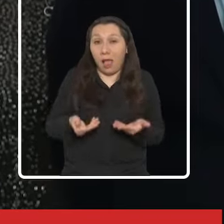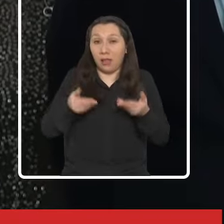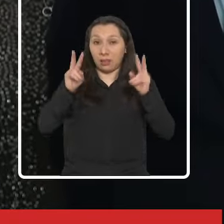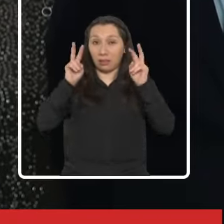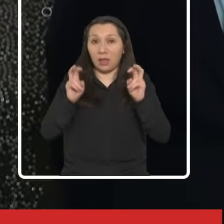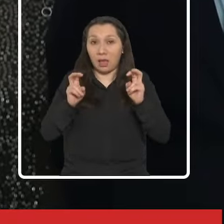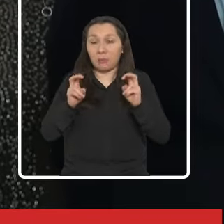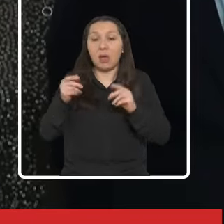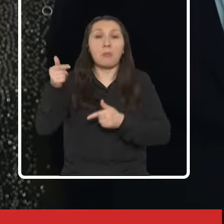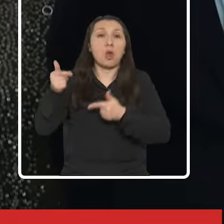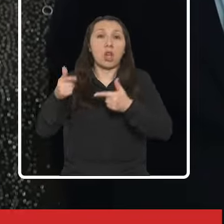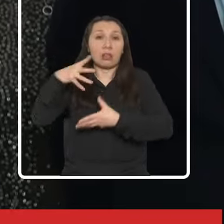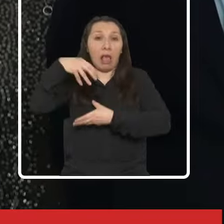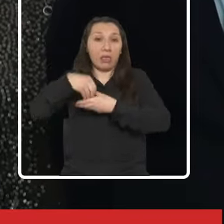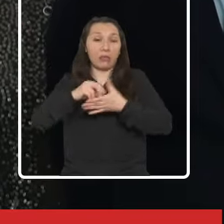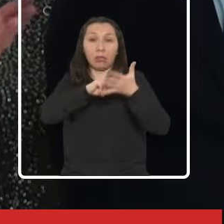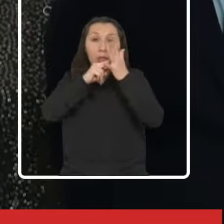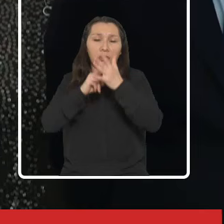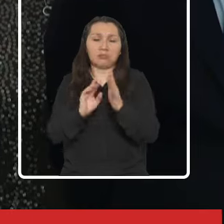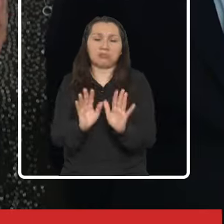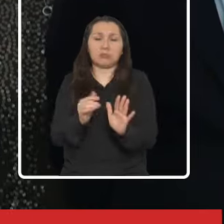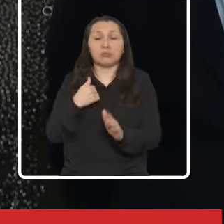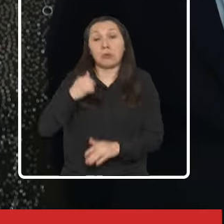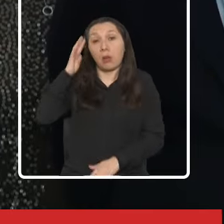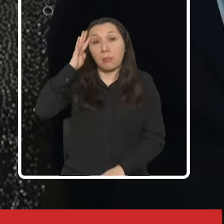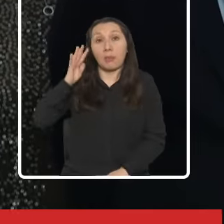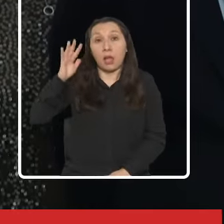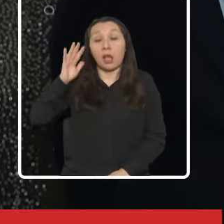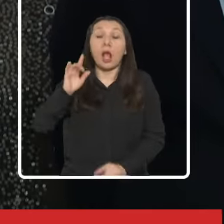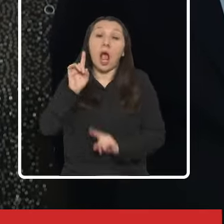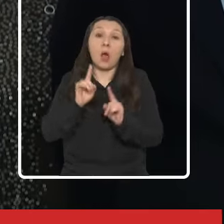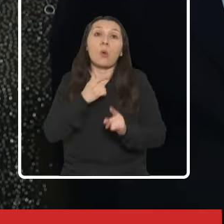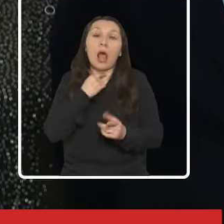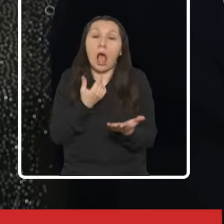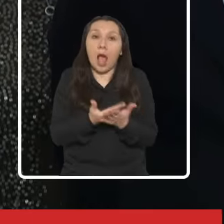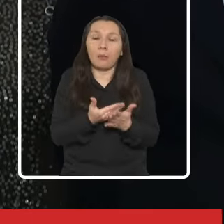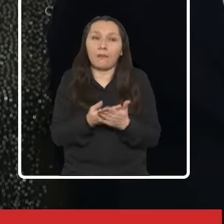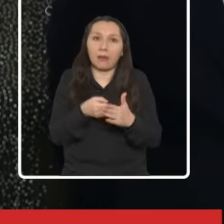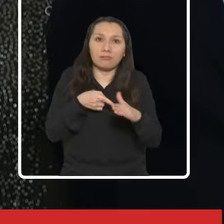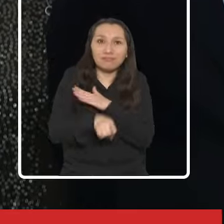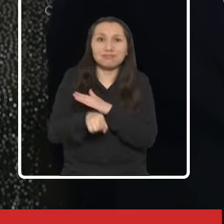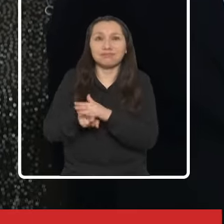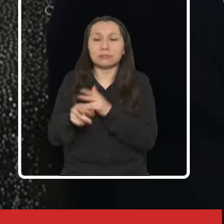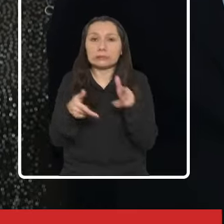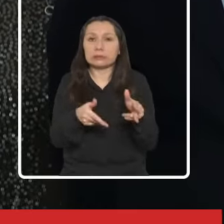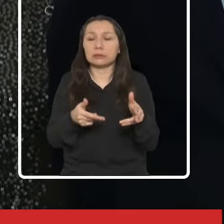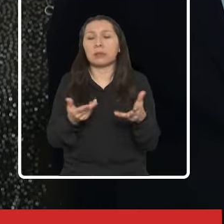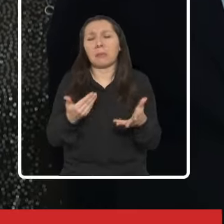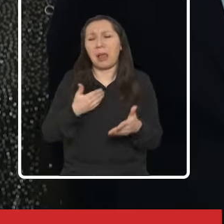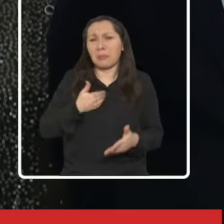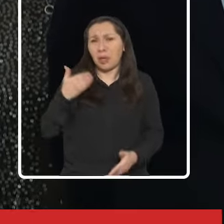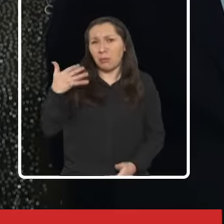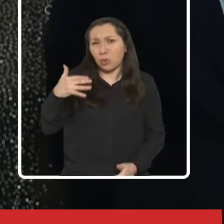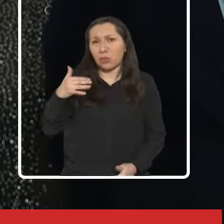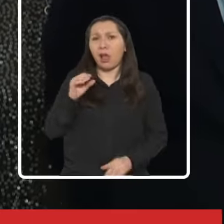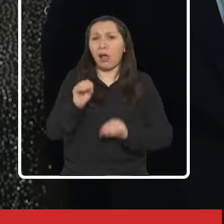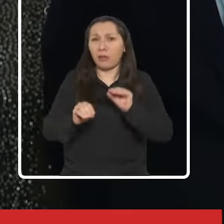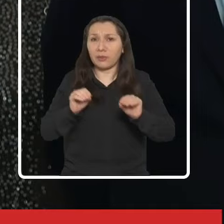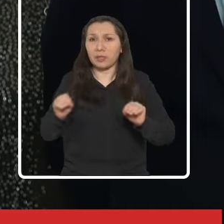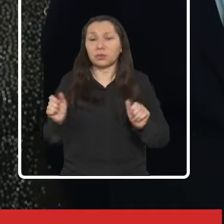tema un tema de política interna, que me imagino que van a haber quienes tratan de aprovecharse de aquello, pero para mí lo importante en esto, y hago un